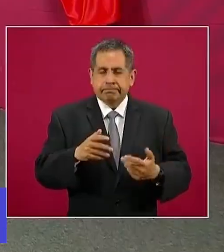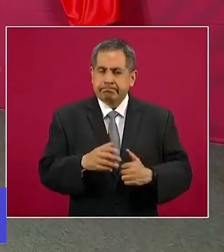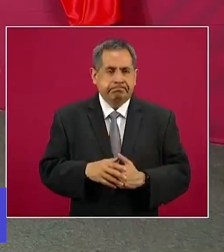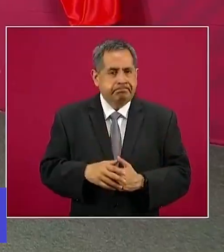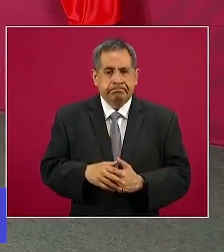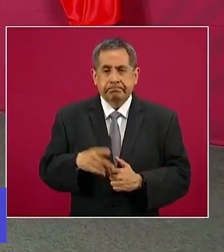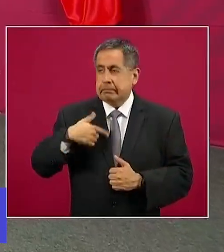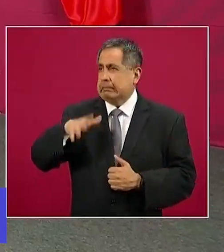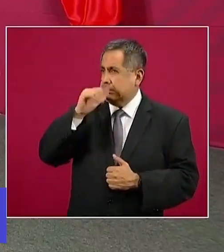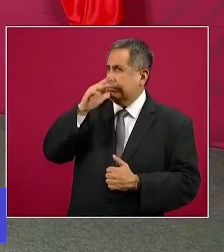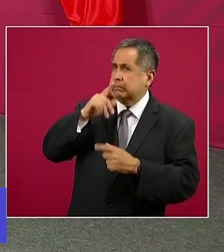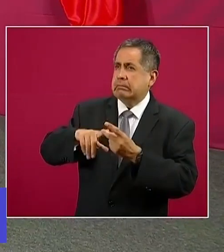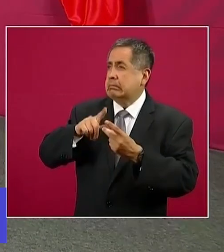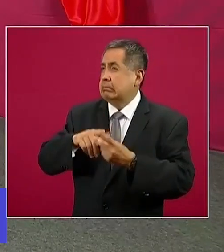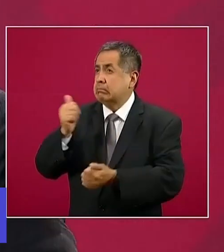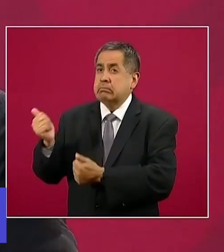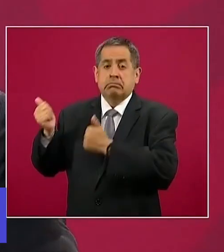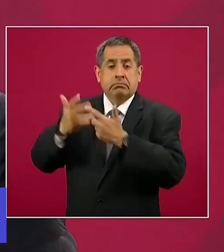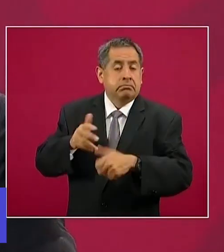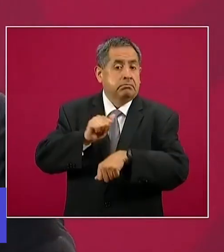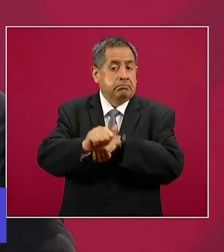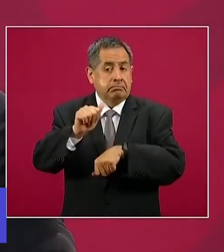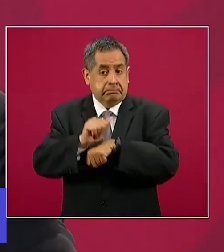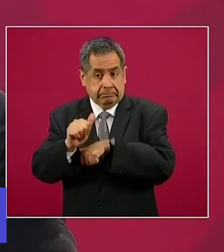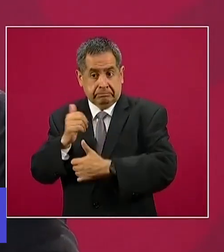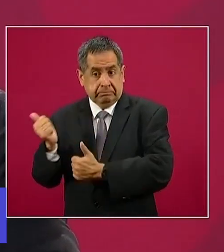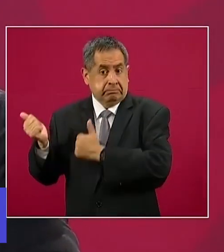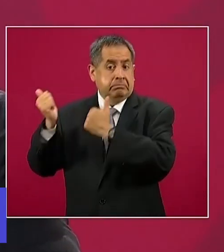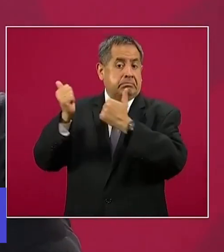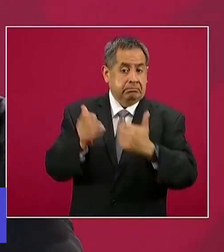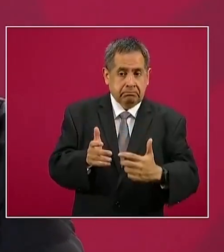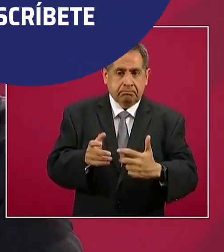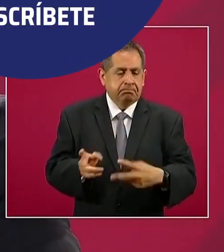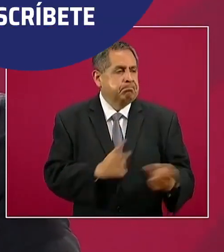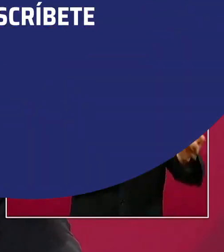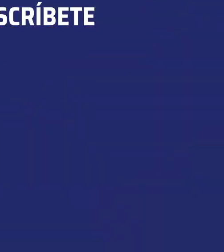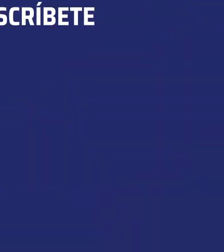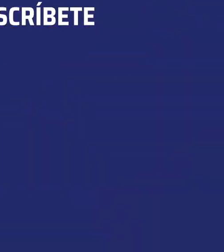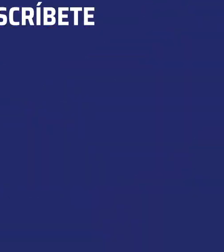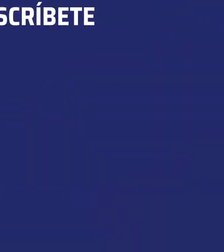El presidente, Andrés Manuel López Obrador, pidió a las mujeres marchar sin realizar actos violentos.